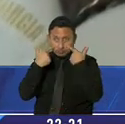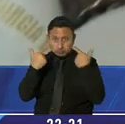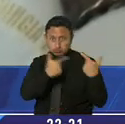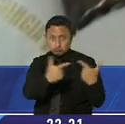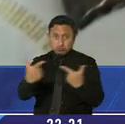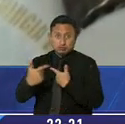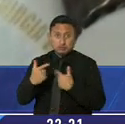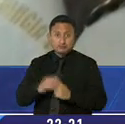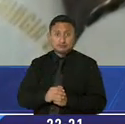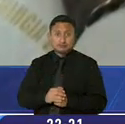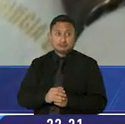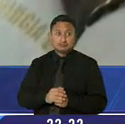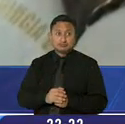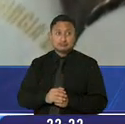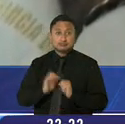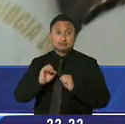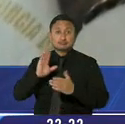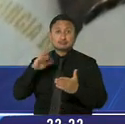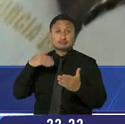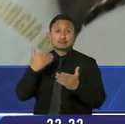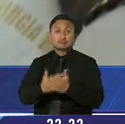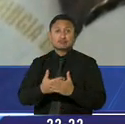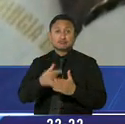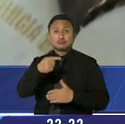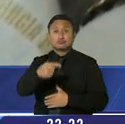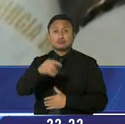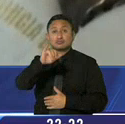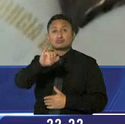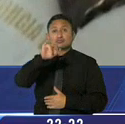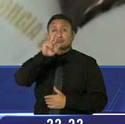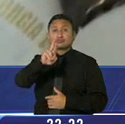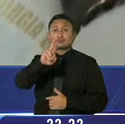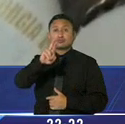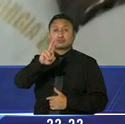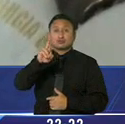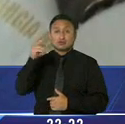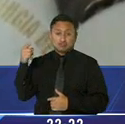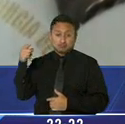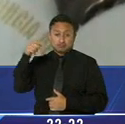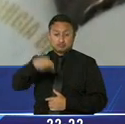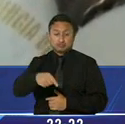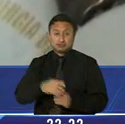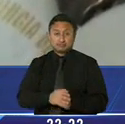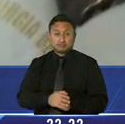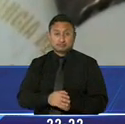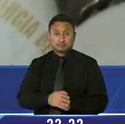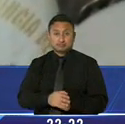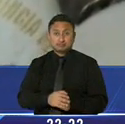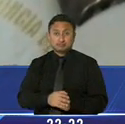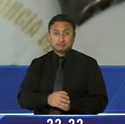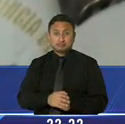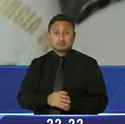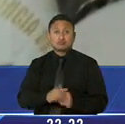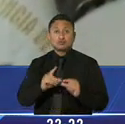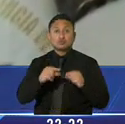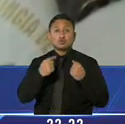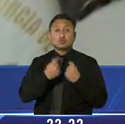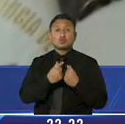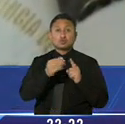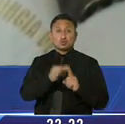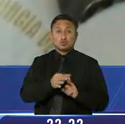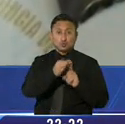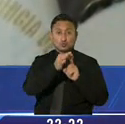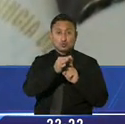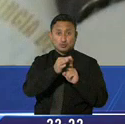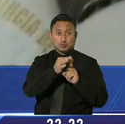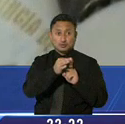avanzó hasta el lugar el grupo de intervención y rescate, las unidades especializadas,